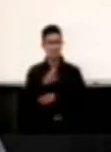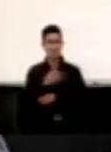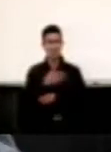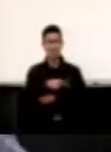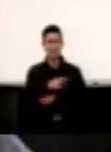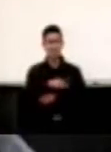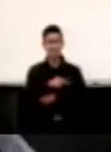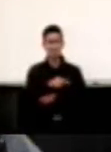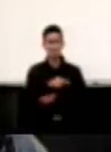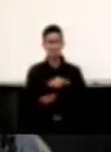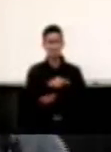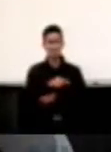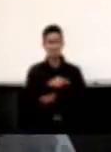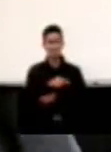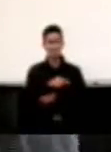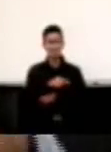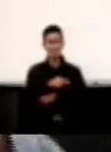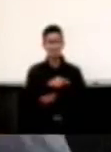muy bien, pues eran